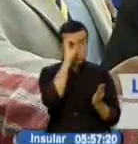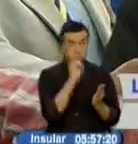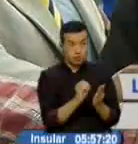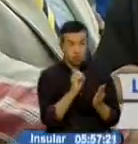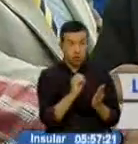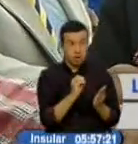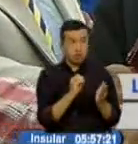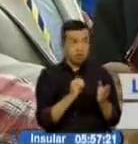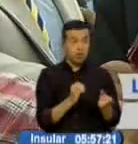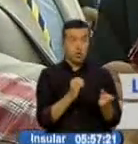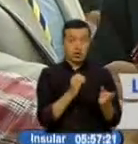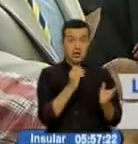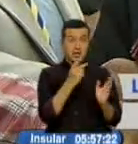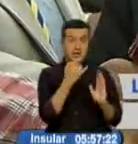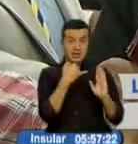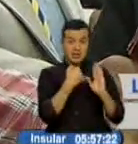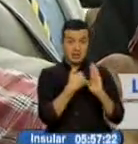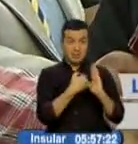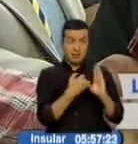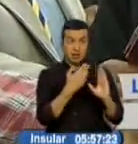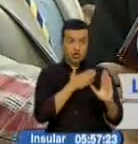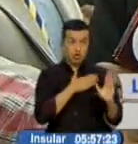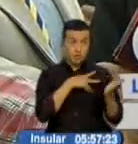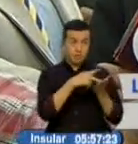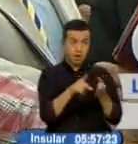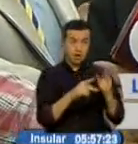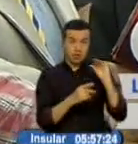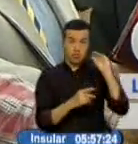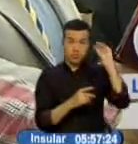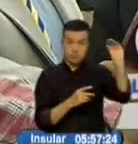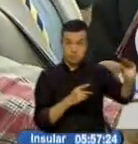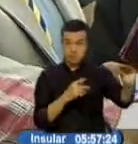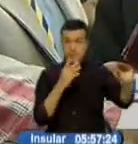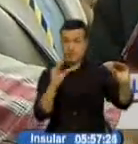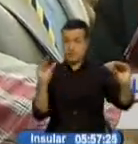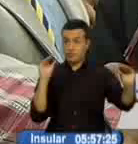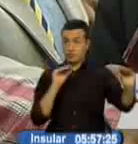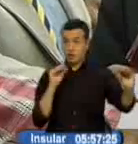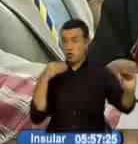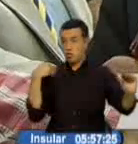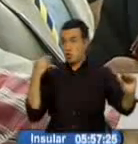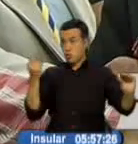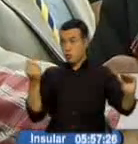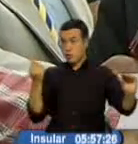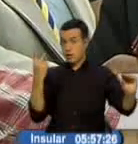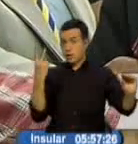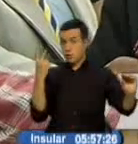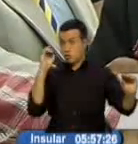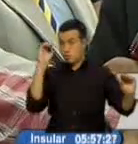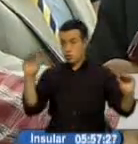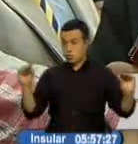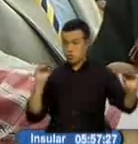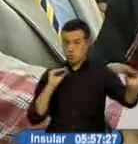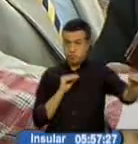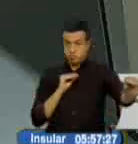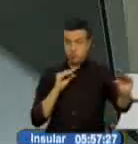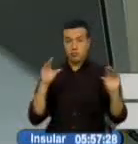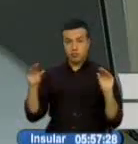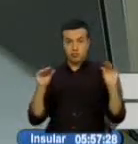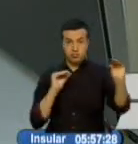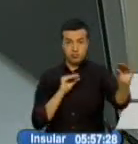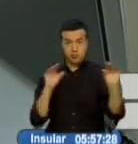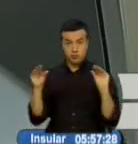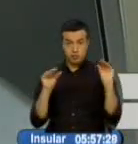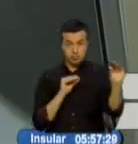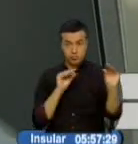grabados con IVA de cruzar el IVA que pagan en las compras de esos productos con el IVA que cobran a sus clientes en al momento de las ventas. En